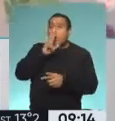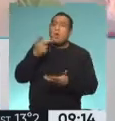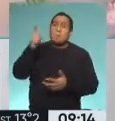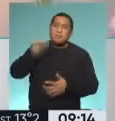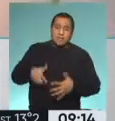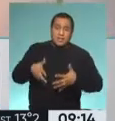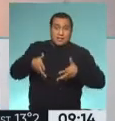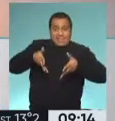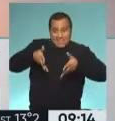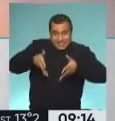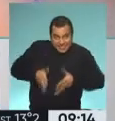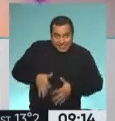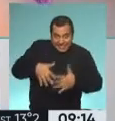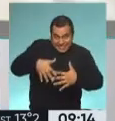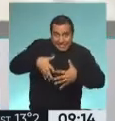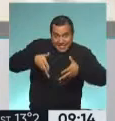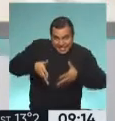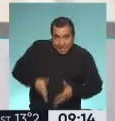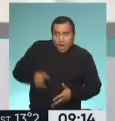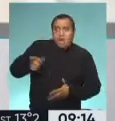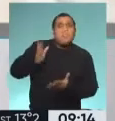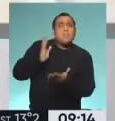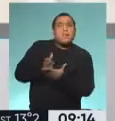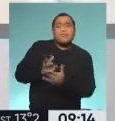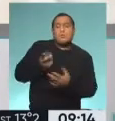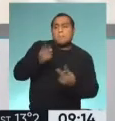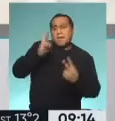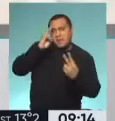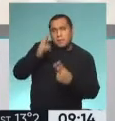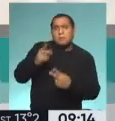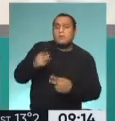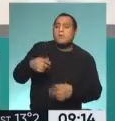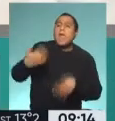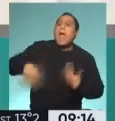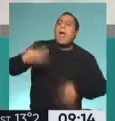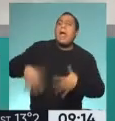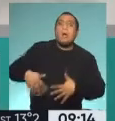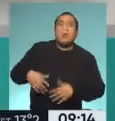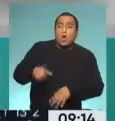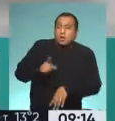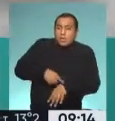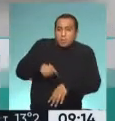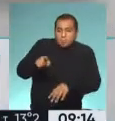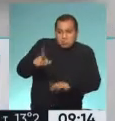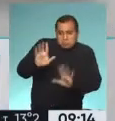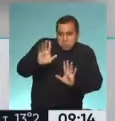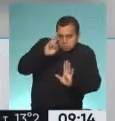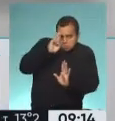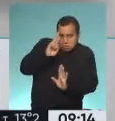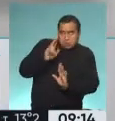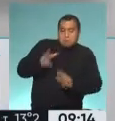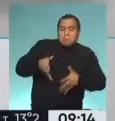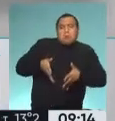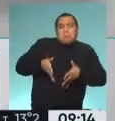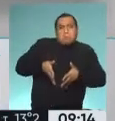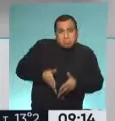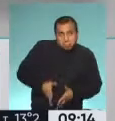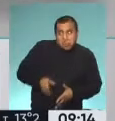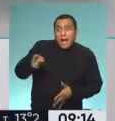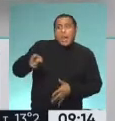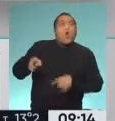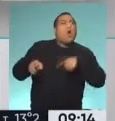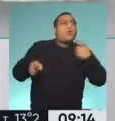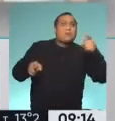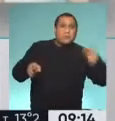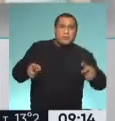gestante tiene, entre otras cosas, derecho a que se respeten sus tiempos, los tiempos del nacimiento, a que pueda estar acompañada por